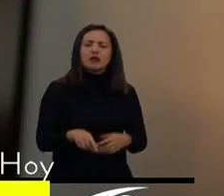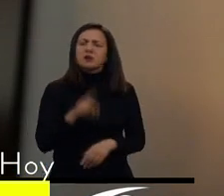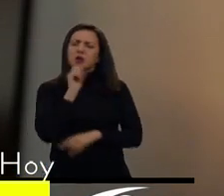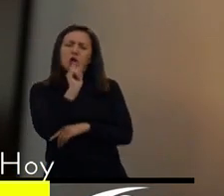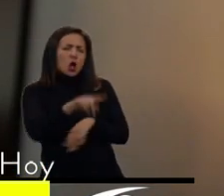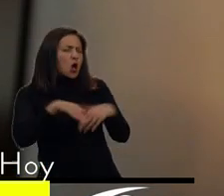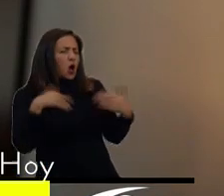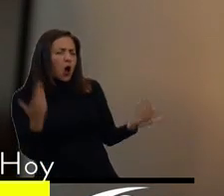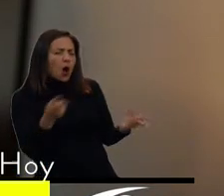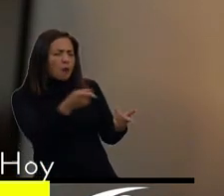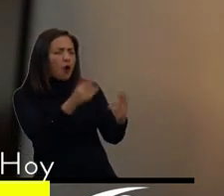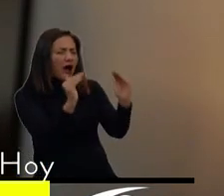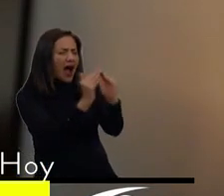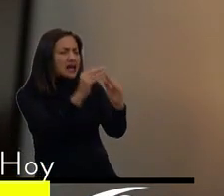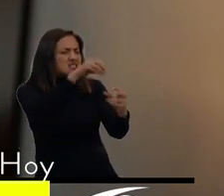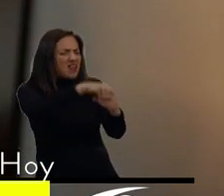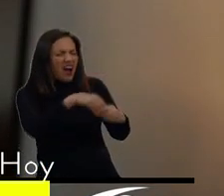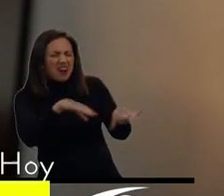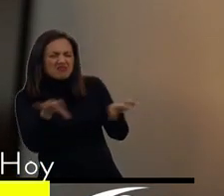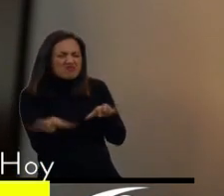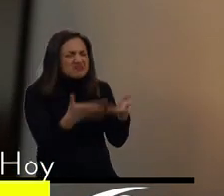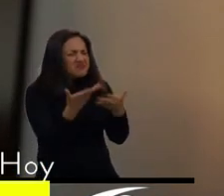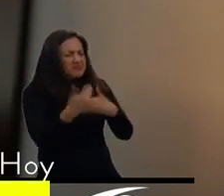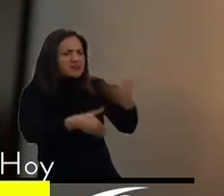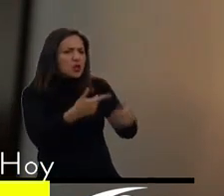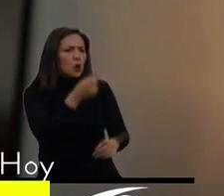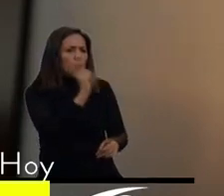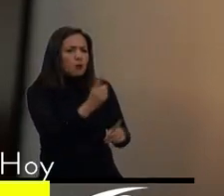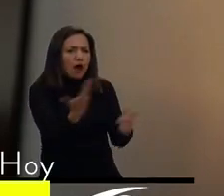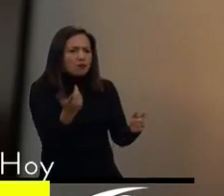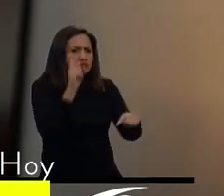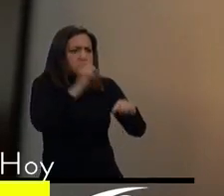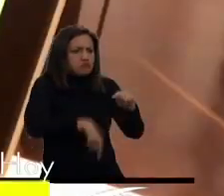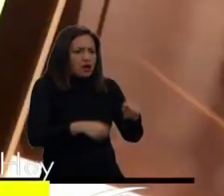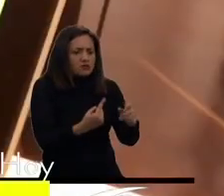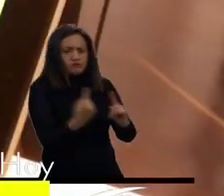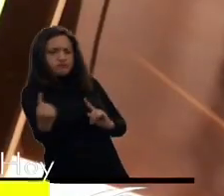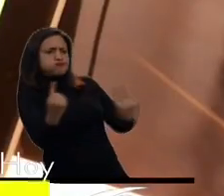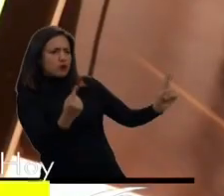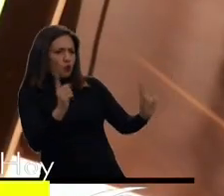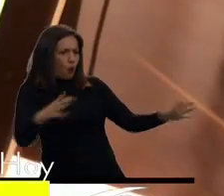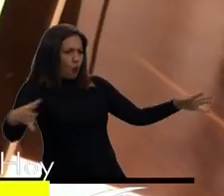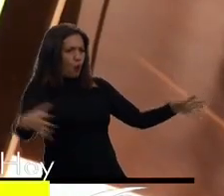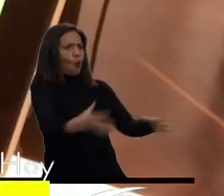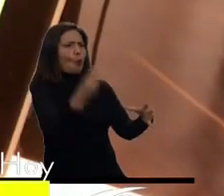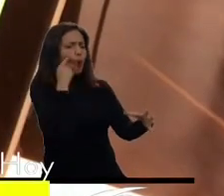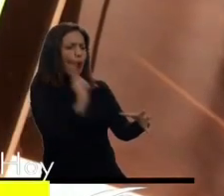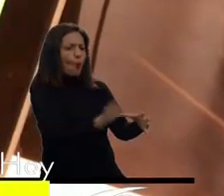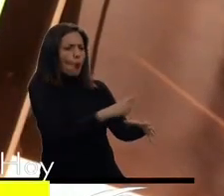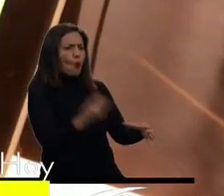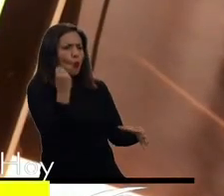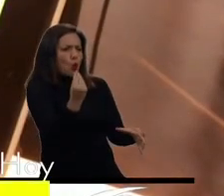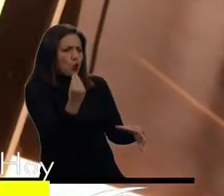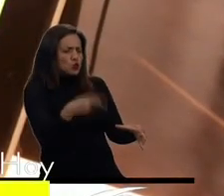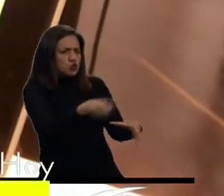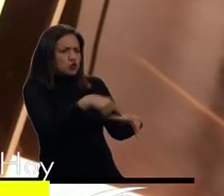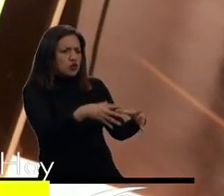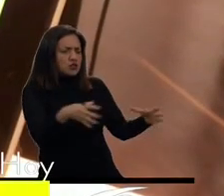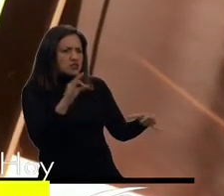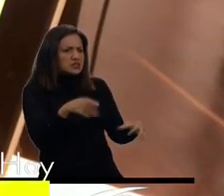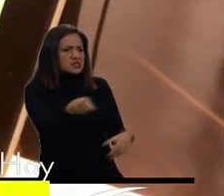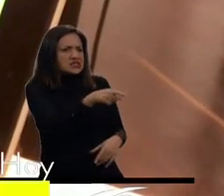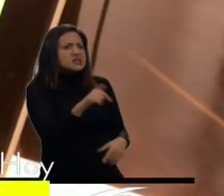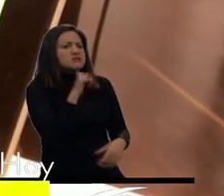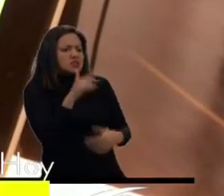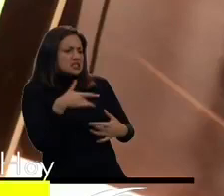casa? Viendo que a lo mejor era difícil aislarse, pues son tantos, y que ustedes además sintiéndose